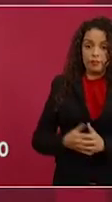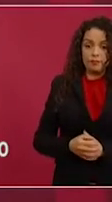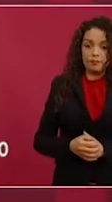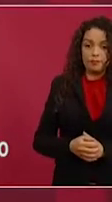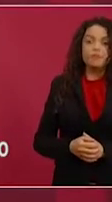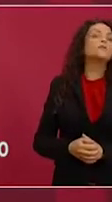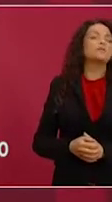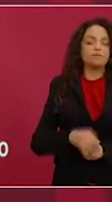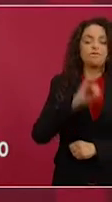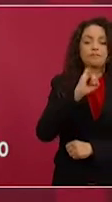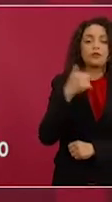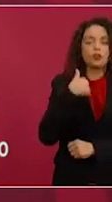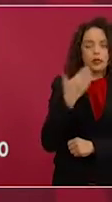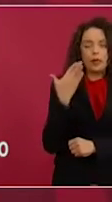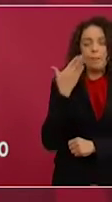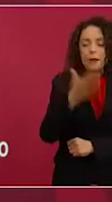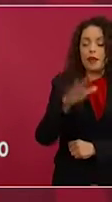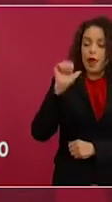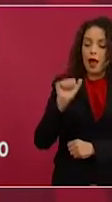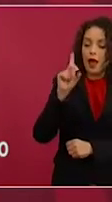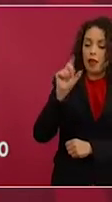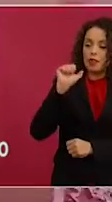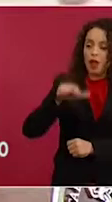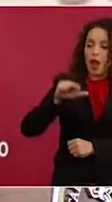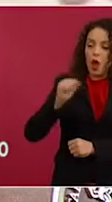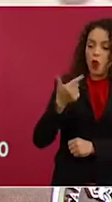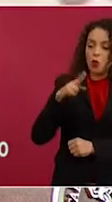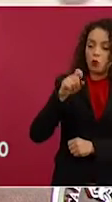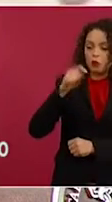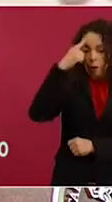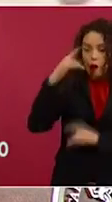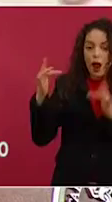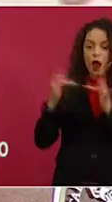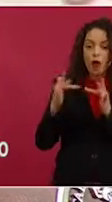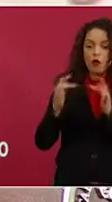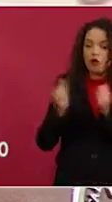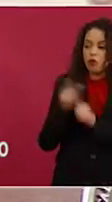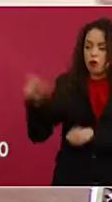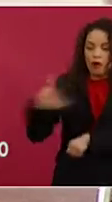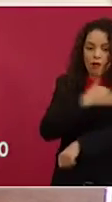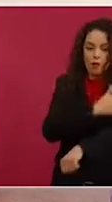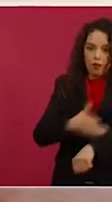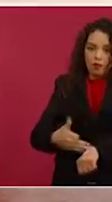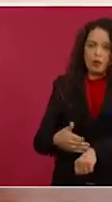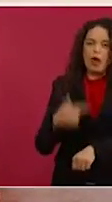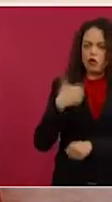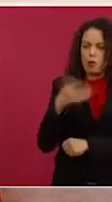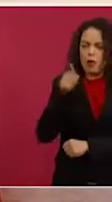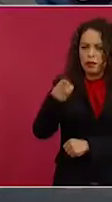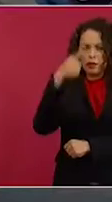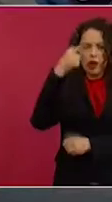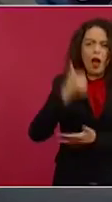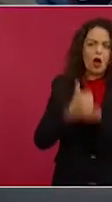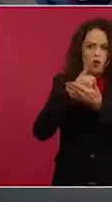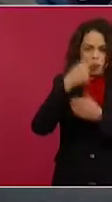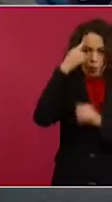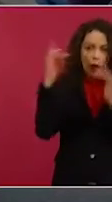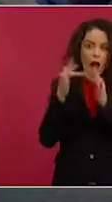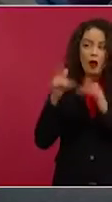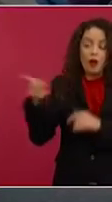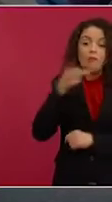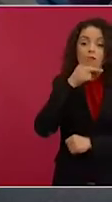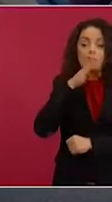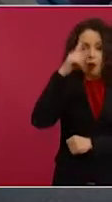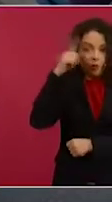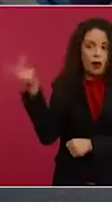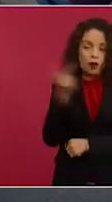Augusto que se ponga en comunicación con los familiares y pedirte a ti de que nos ayudes, nada más para el enlace, para que puedan